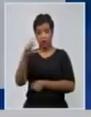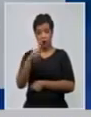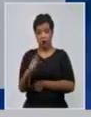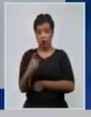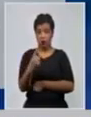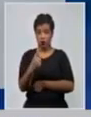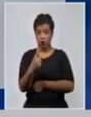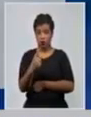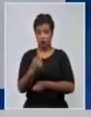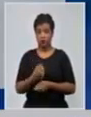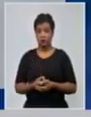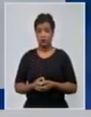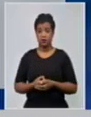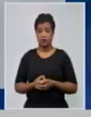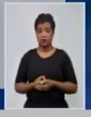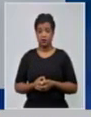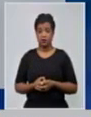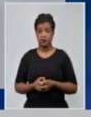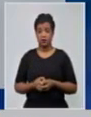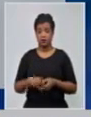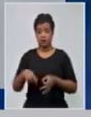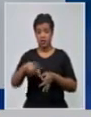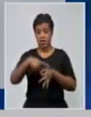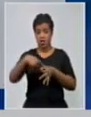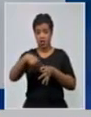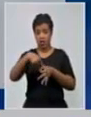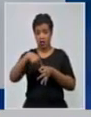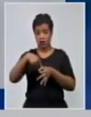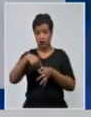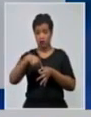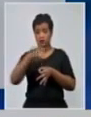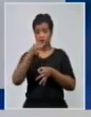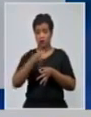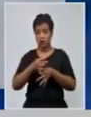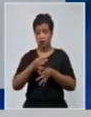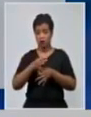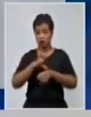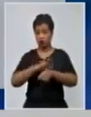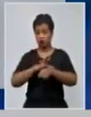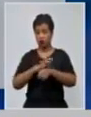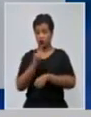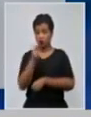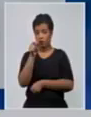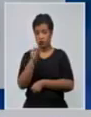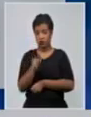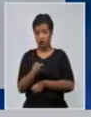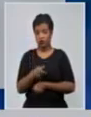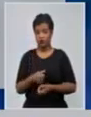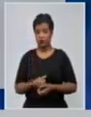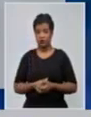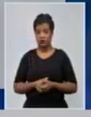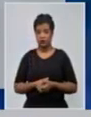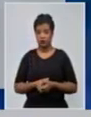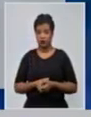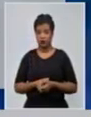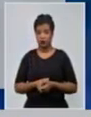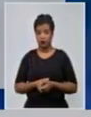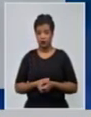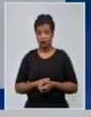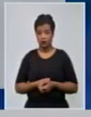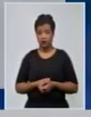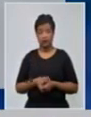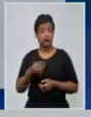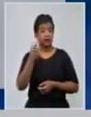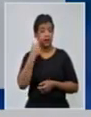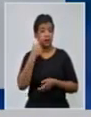1, y del municipio especial Isla de la Juventud se diagnosticó una persona con COVID en el día de ayer. ¿Sigue tensa